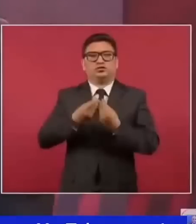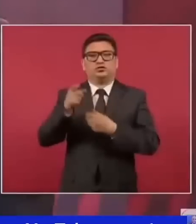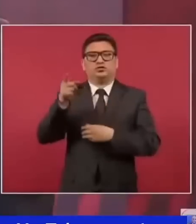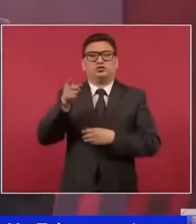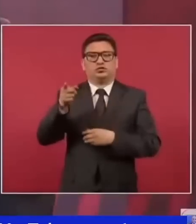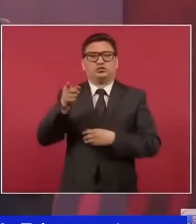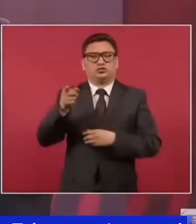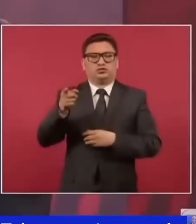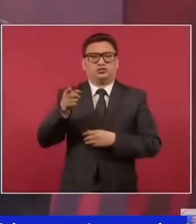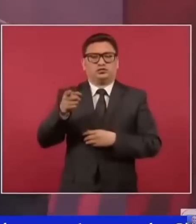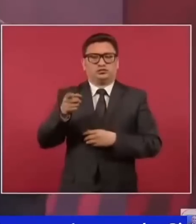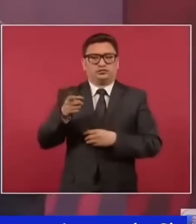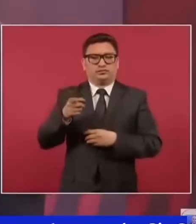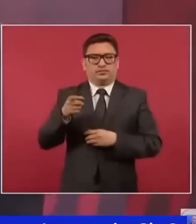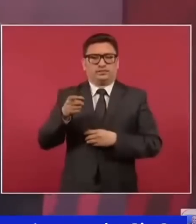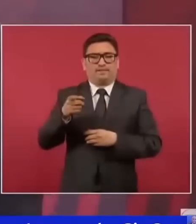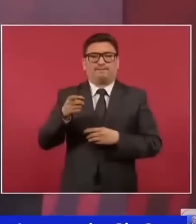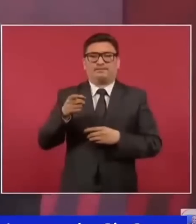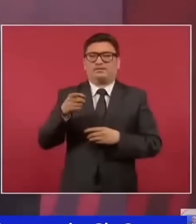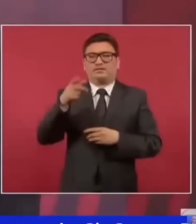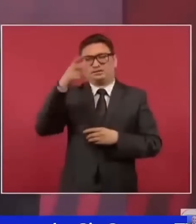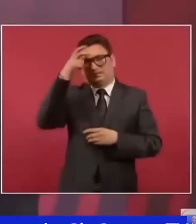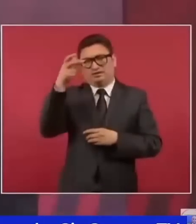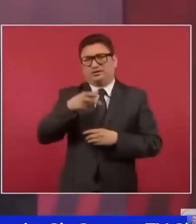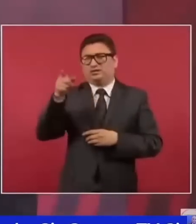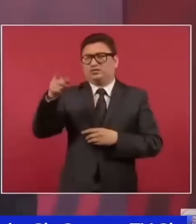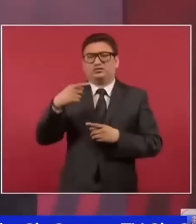con el de Hidalgo, ¿cómo se llama?